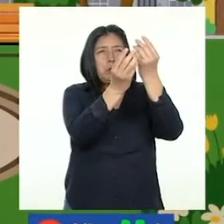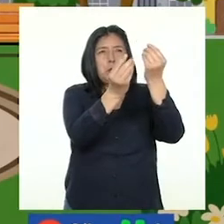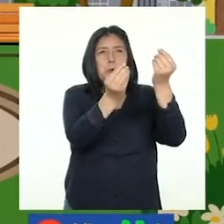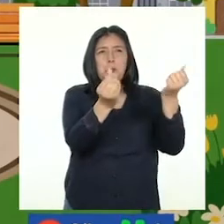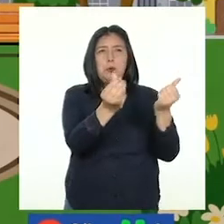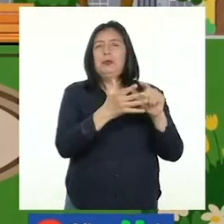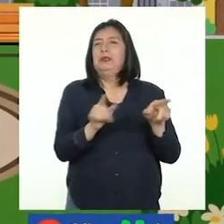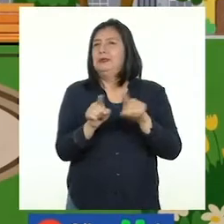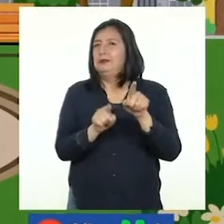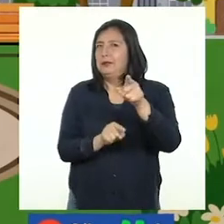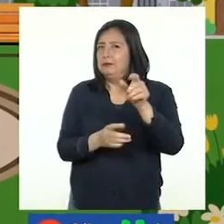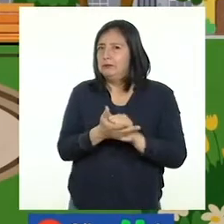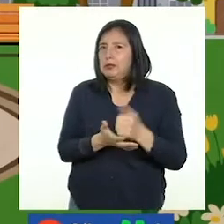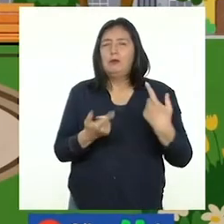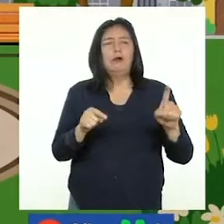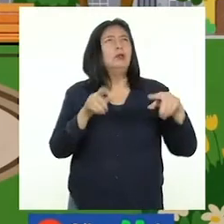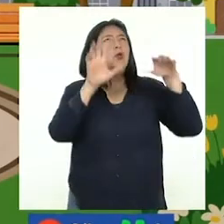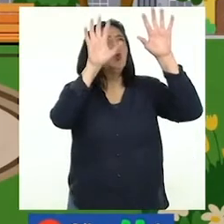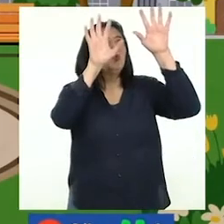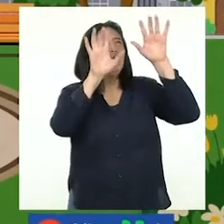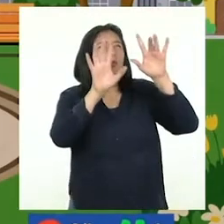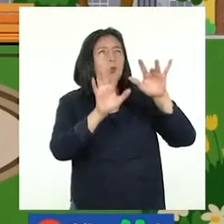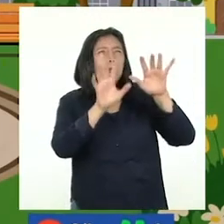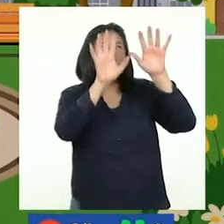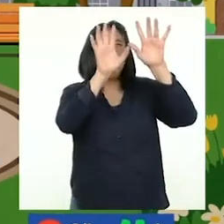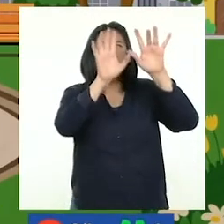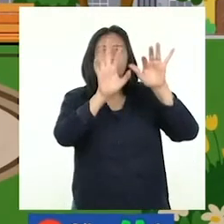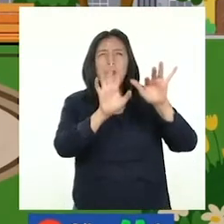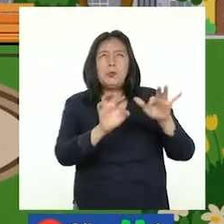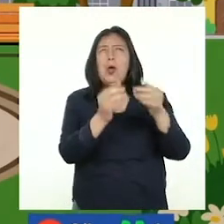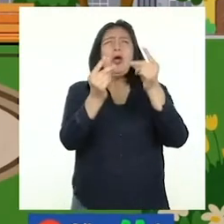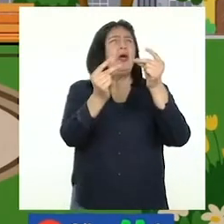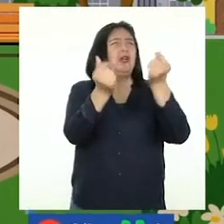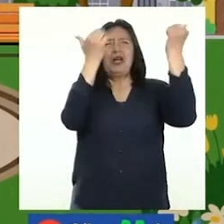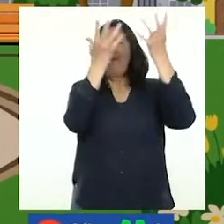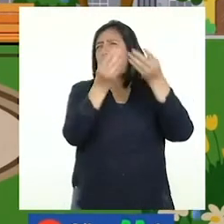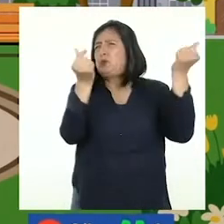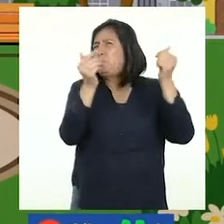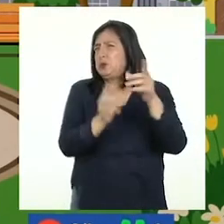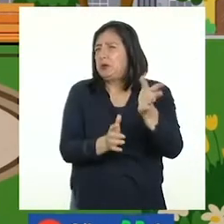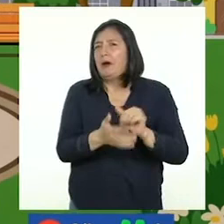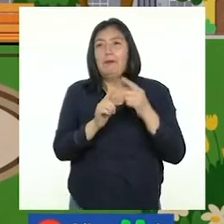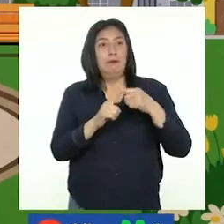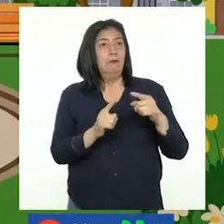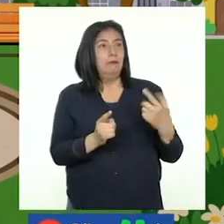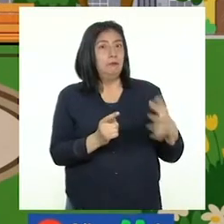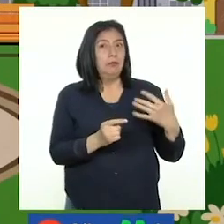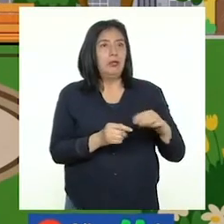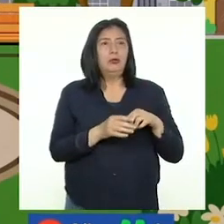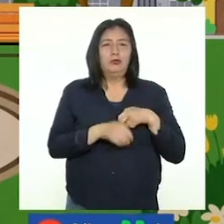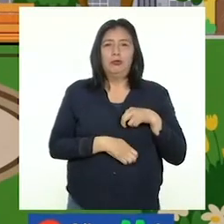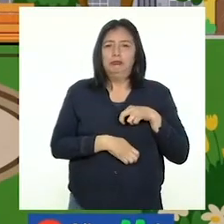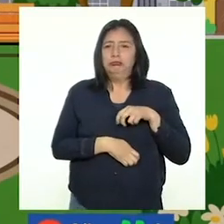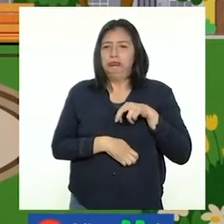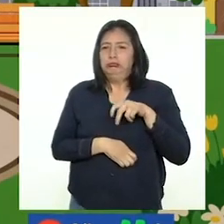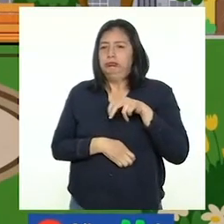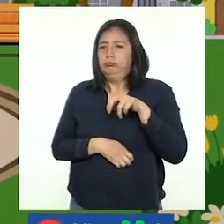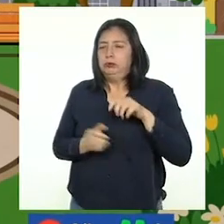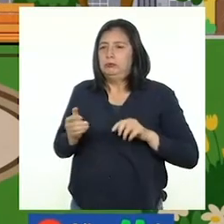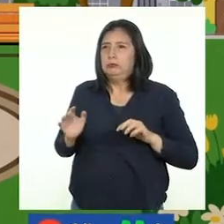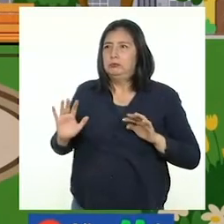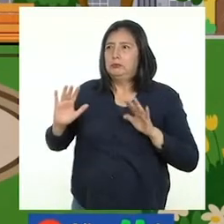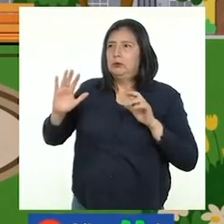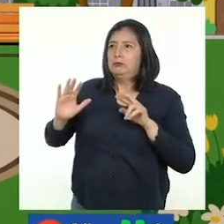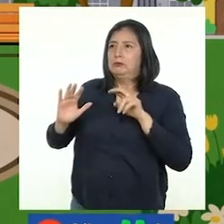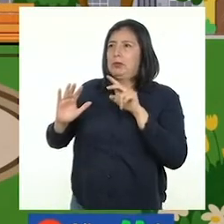desaparece. Asimismo, cuando hay llovizna, la llovizna se va rápidamente. Sin embargo, caminé un poco más arriba. Fui